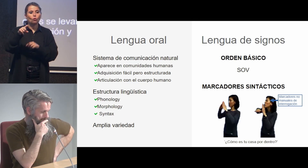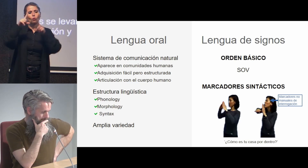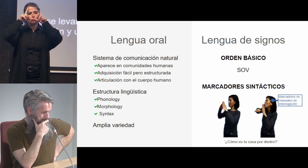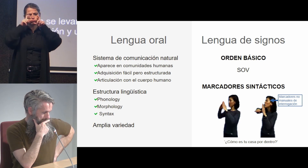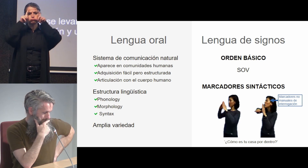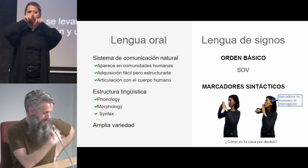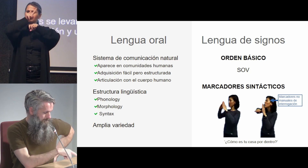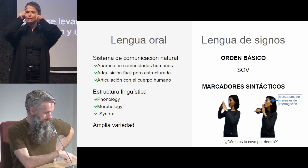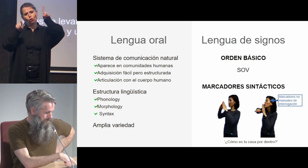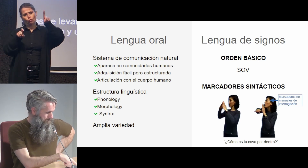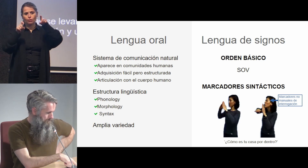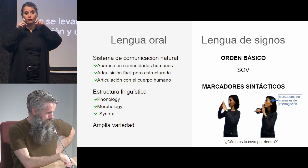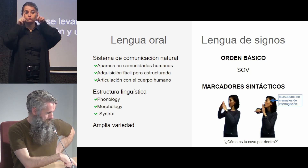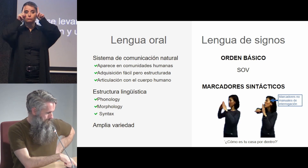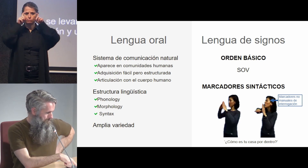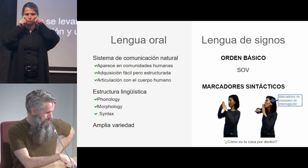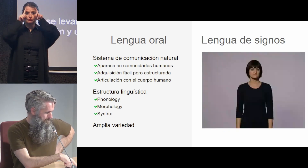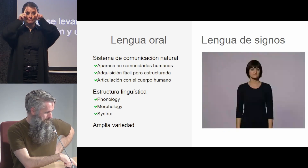interrogación.